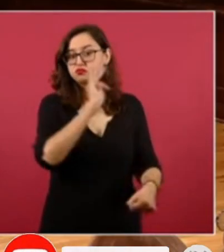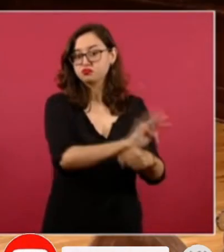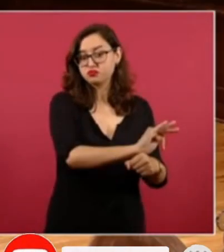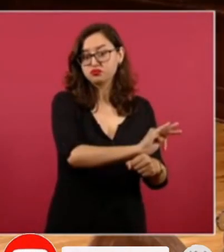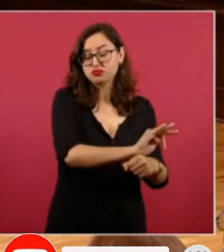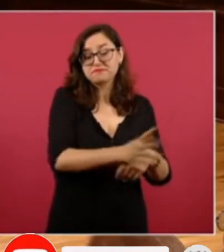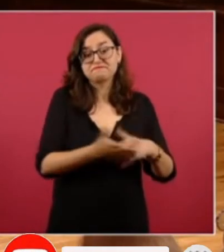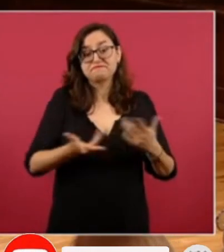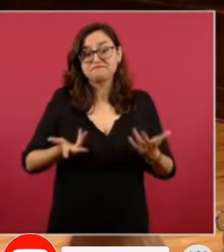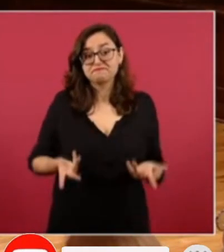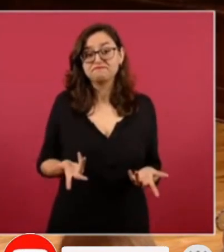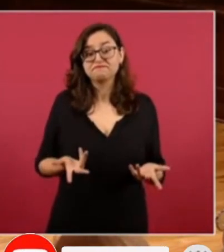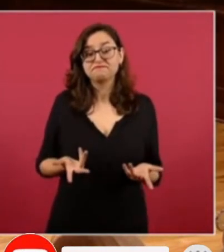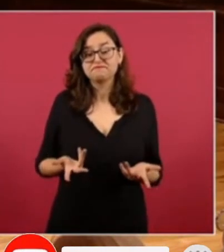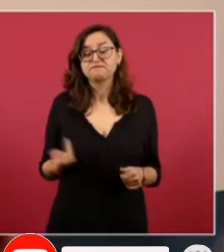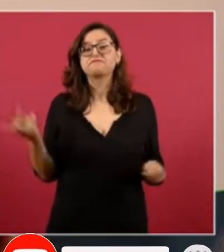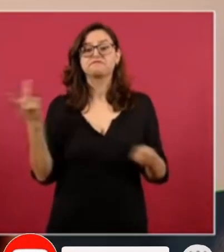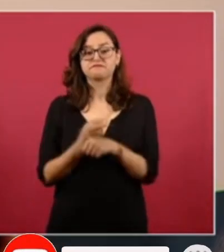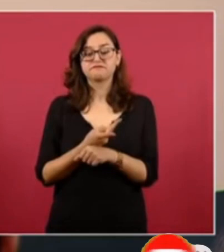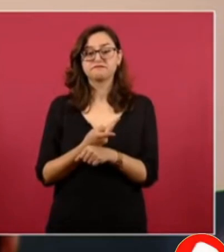y habían despachos